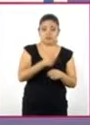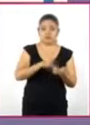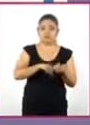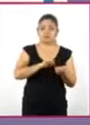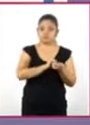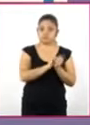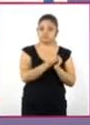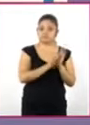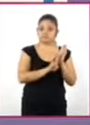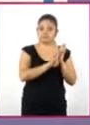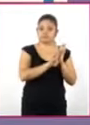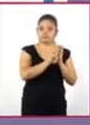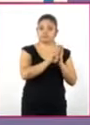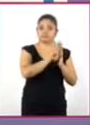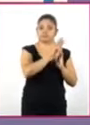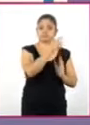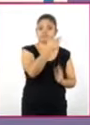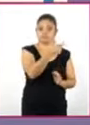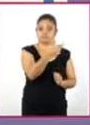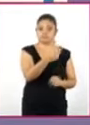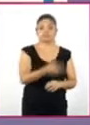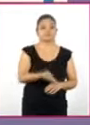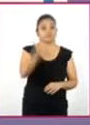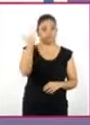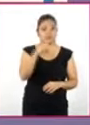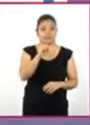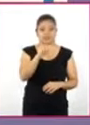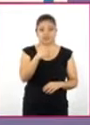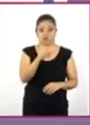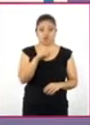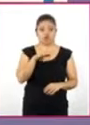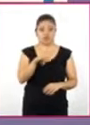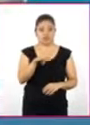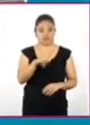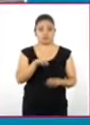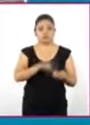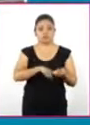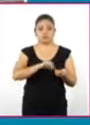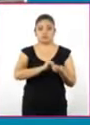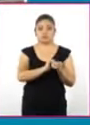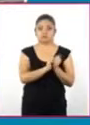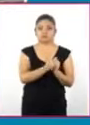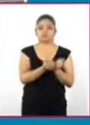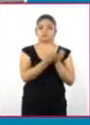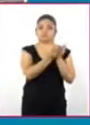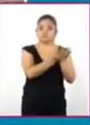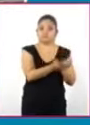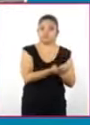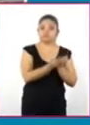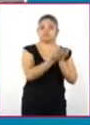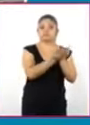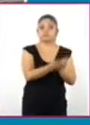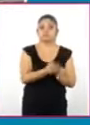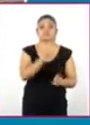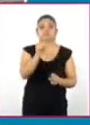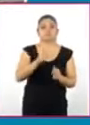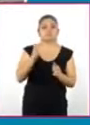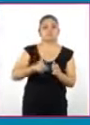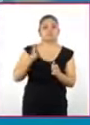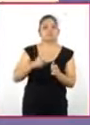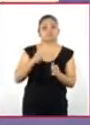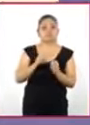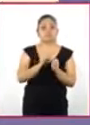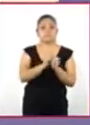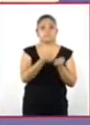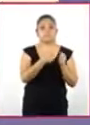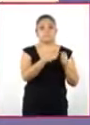económica. Además, en el siglo XIX, se expandieron las rutas marítimas y las líneas de ferrocarril.